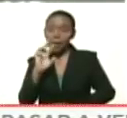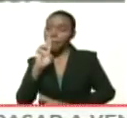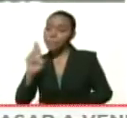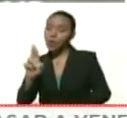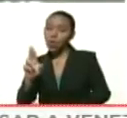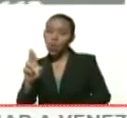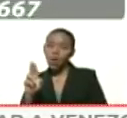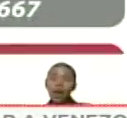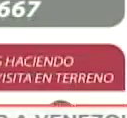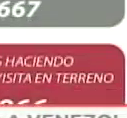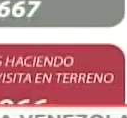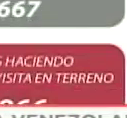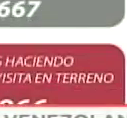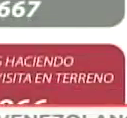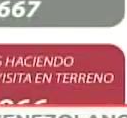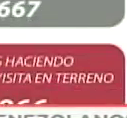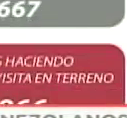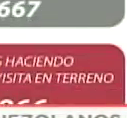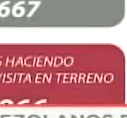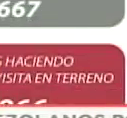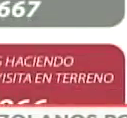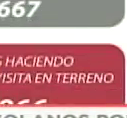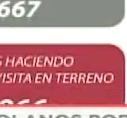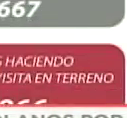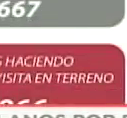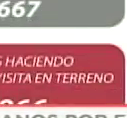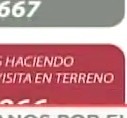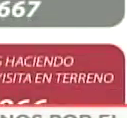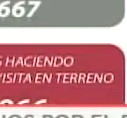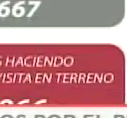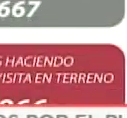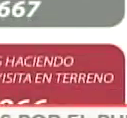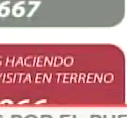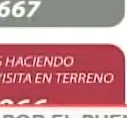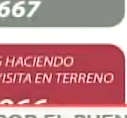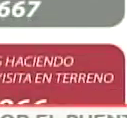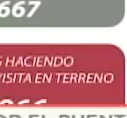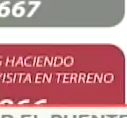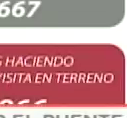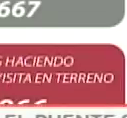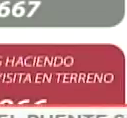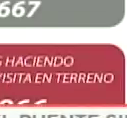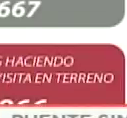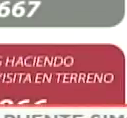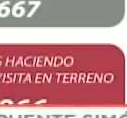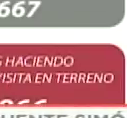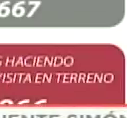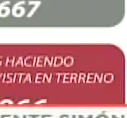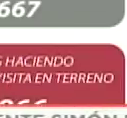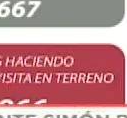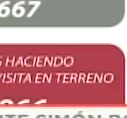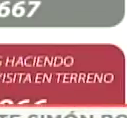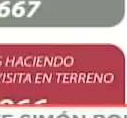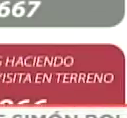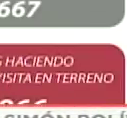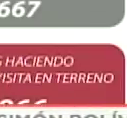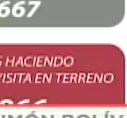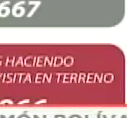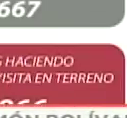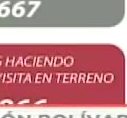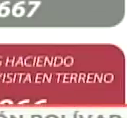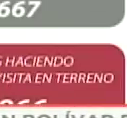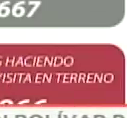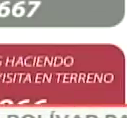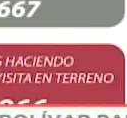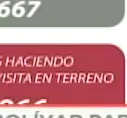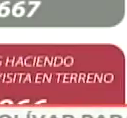y fue una encuesta debidamente elaborada, basada en toda la sintomatología que está establecido en todos